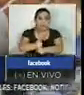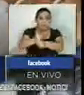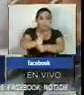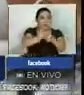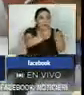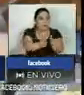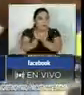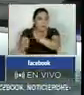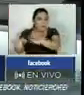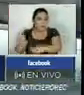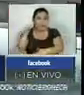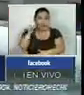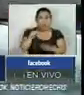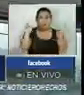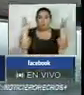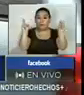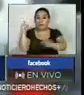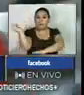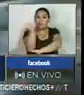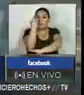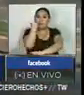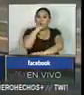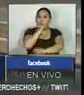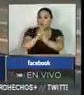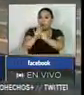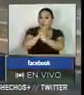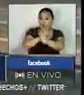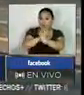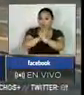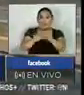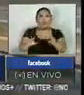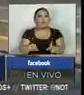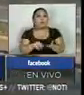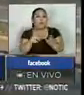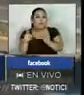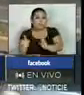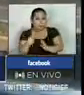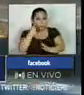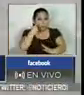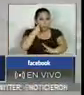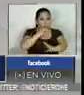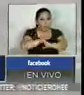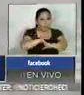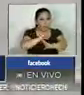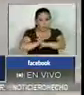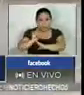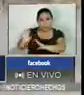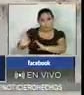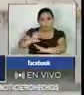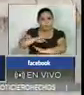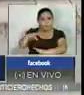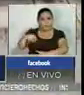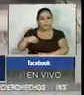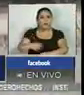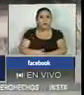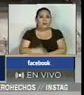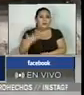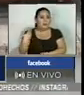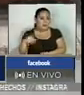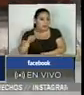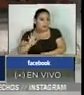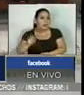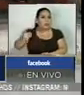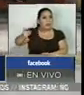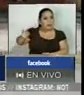el orden en medio de la pandemia del coronavirus. Y la otra línea de defensa, cuidar de su familia. Tiene más de